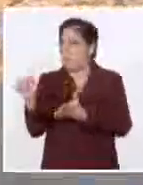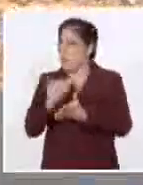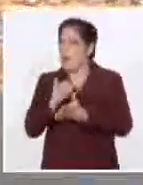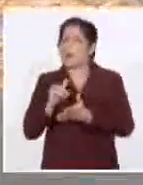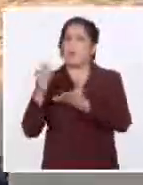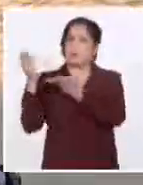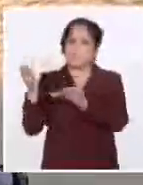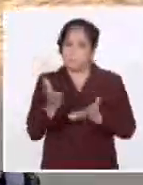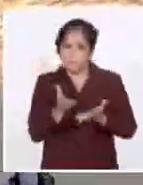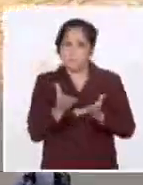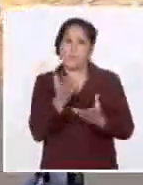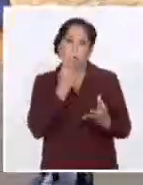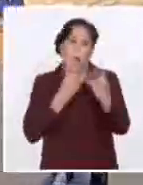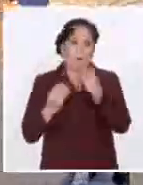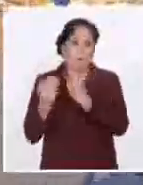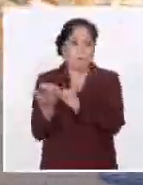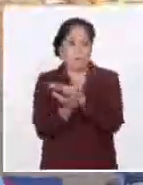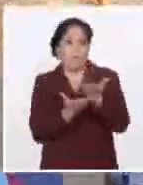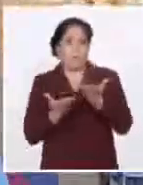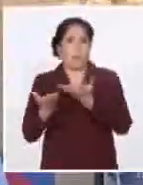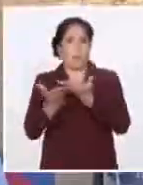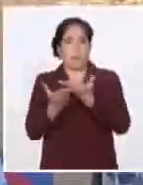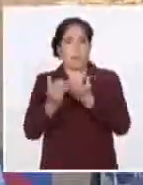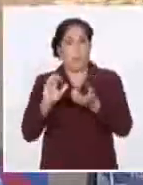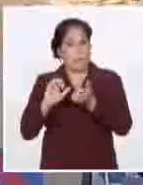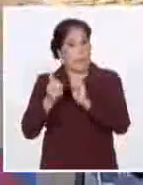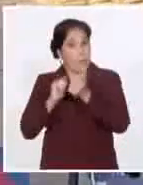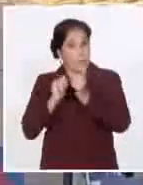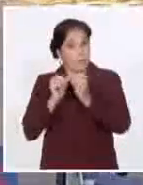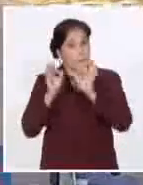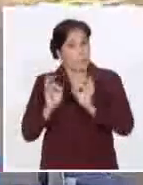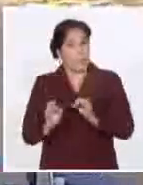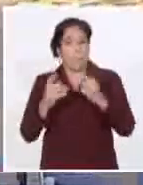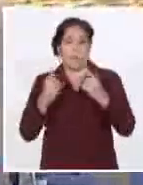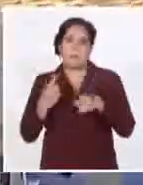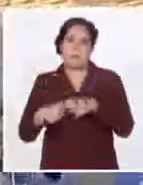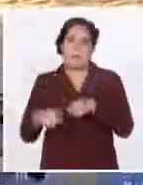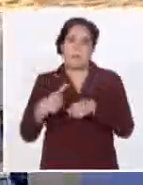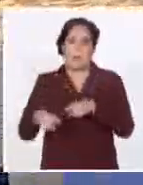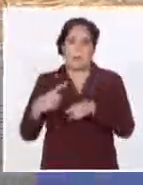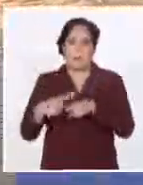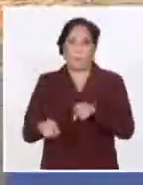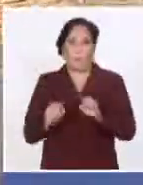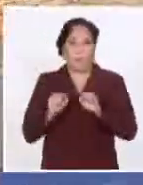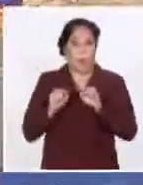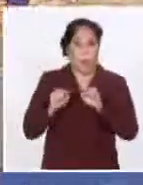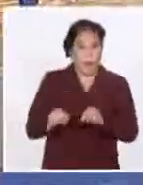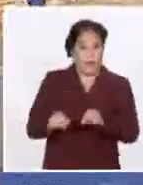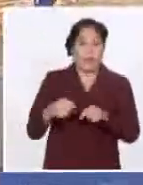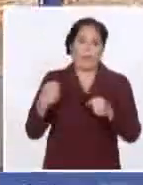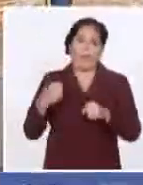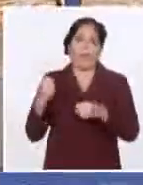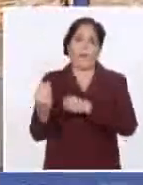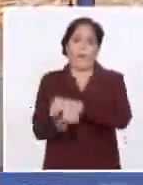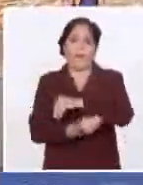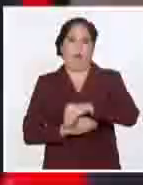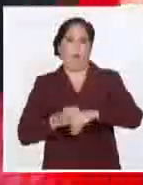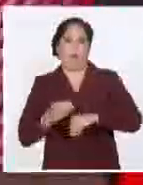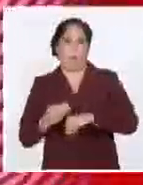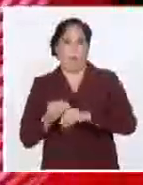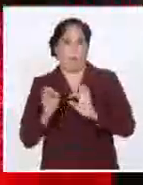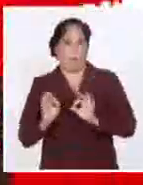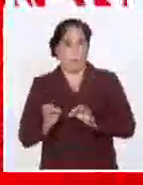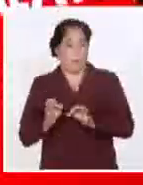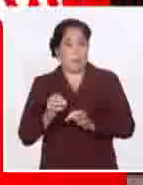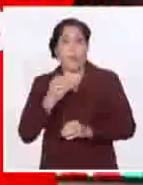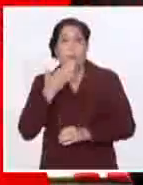sapiencia de algunos extranjeros el deporte como toda esfera necesita recursos y para eso hay que transformar dicho esto es bueno